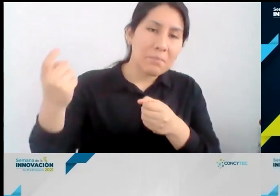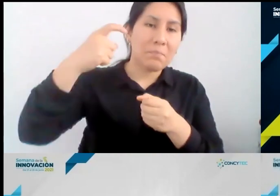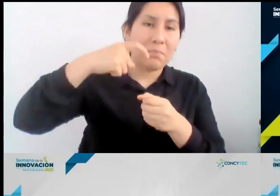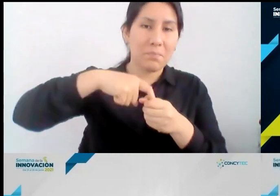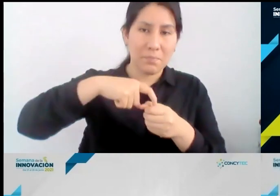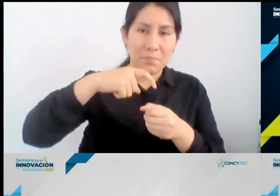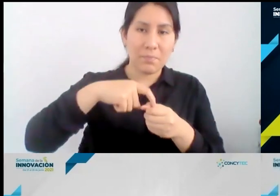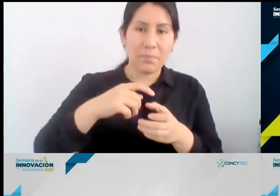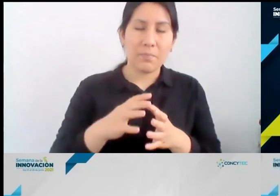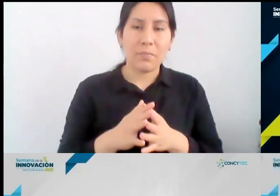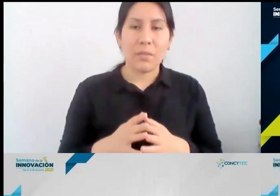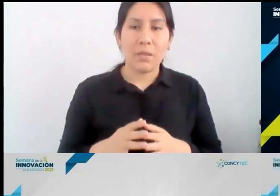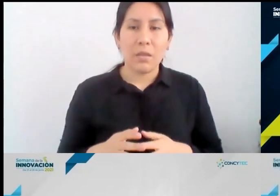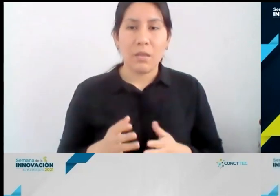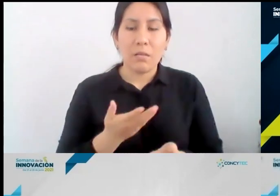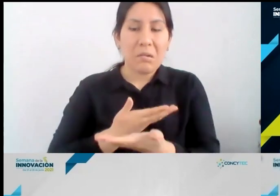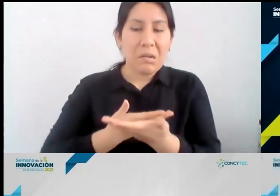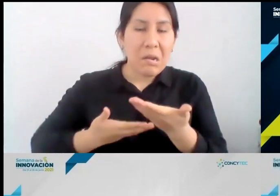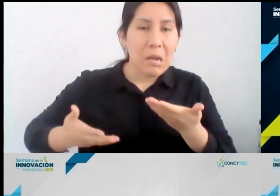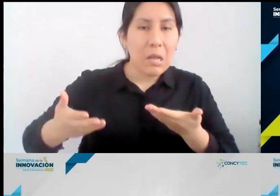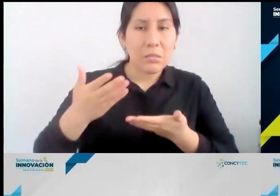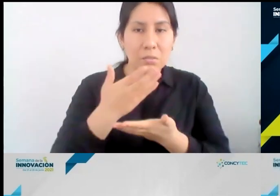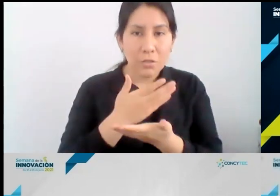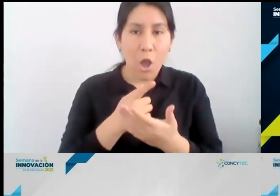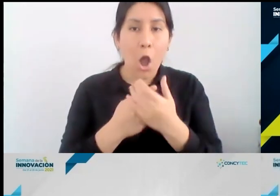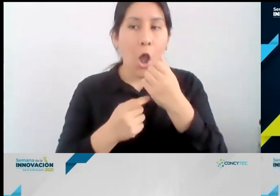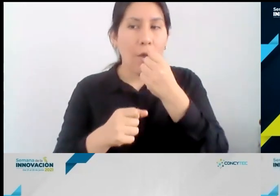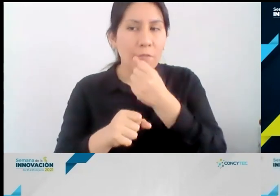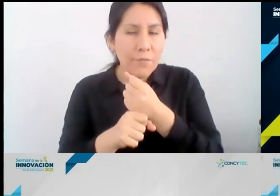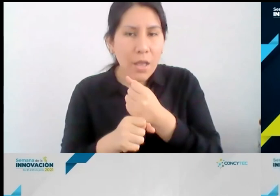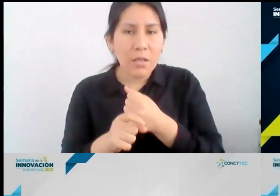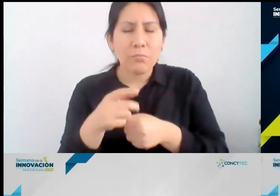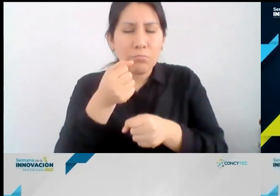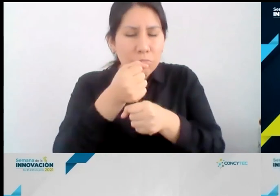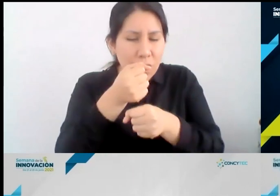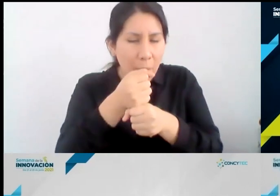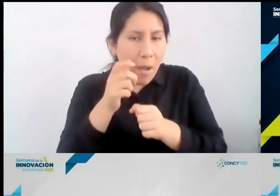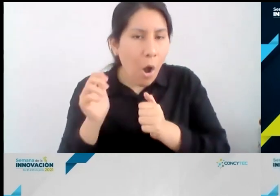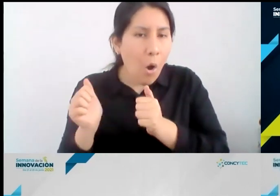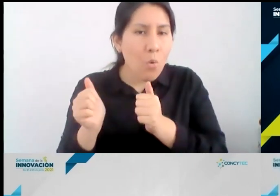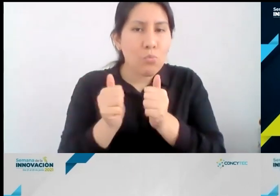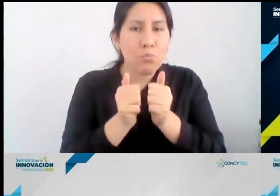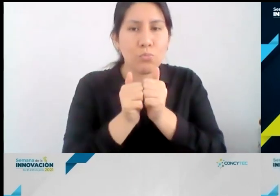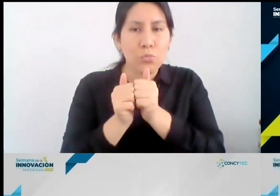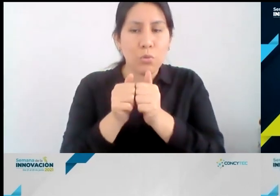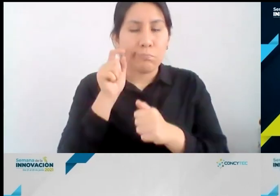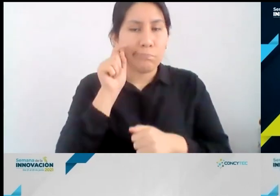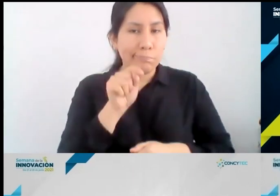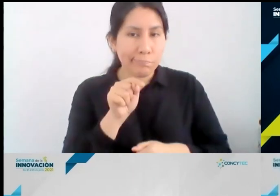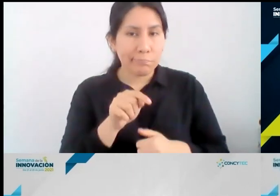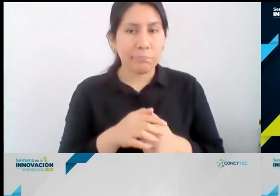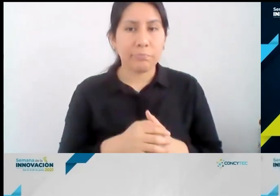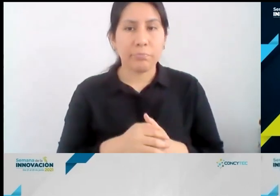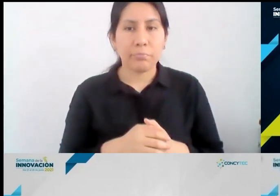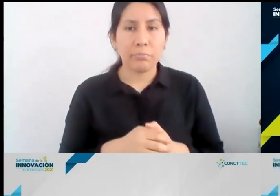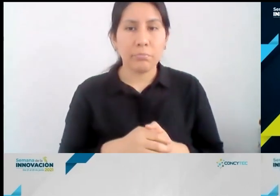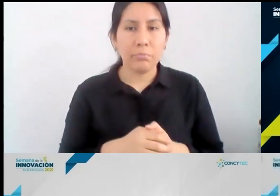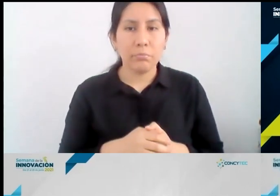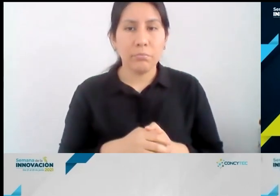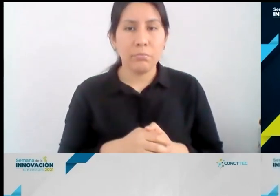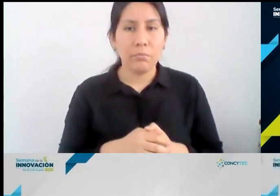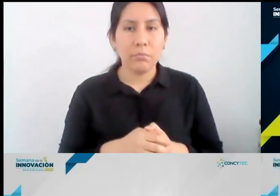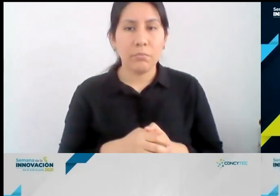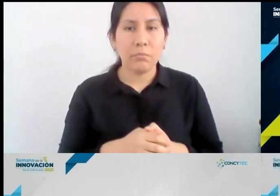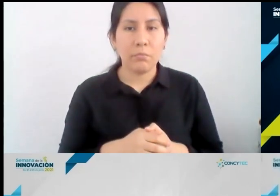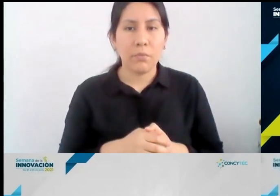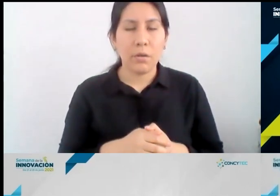actores que tenemos. Entonces, como comenté, esto fue producto de una adaptación